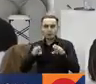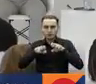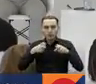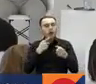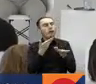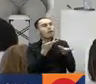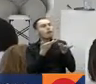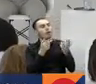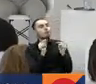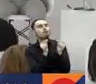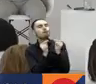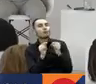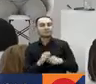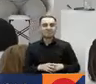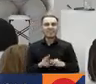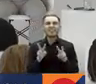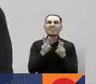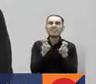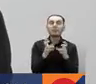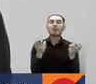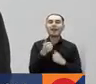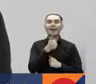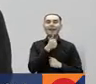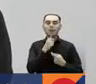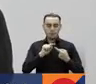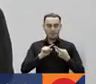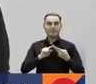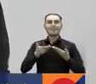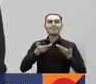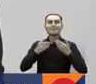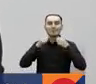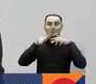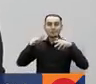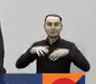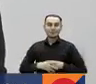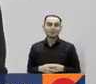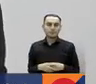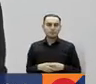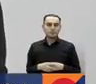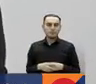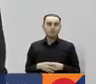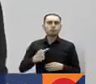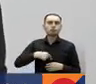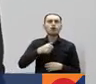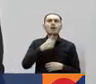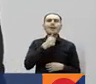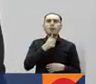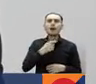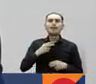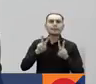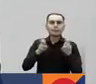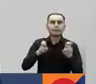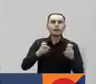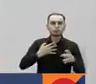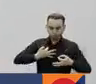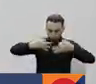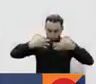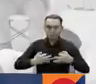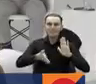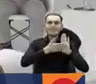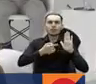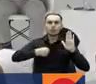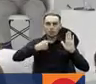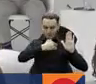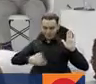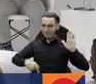Caribe. Los temas principales fueron el agua y los servicios públicos. Y vamos a hacer el tema del agua. Yo me comprometo que cuando yo termine de presidente aquí hay